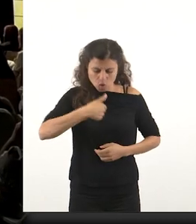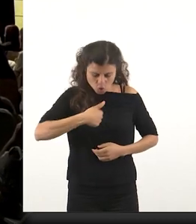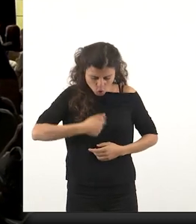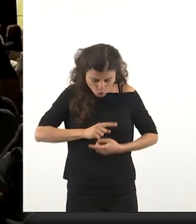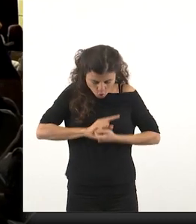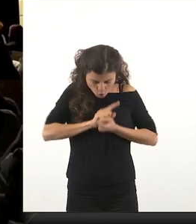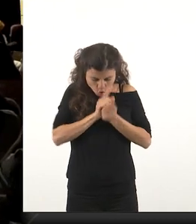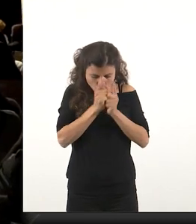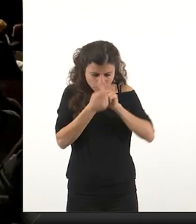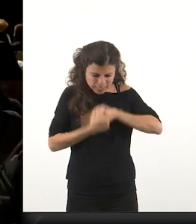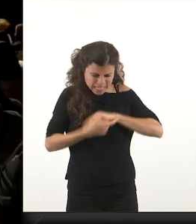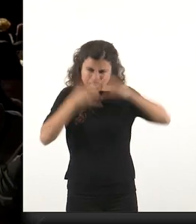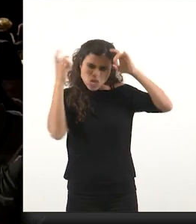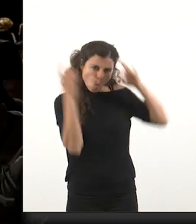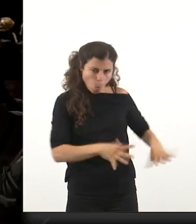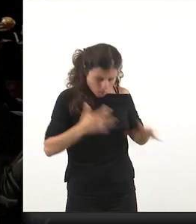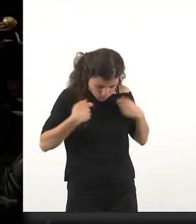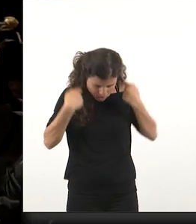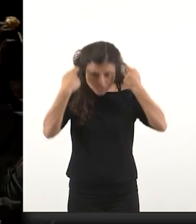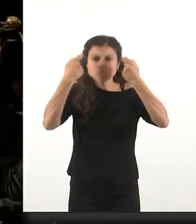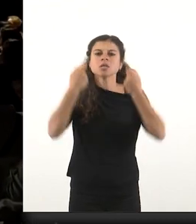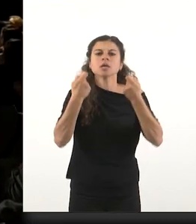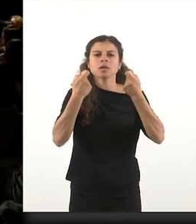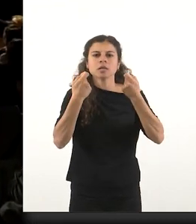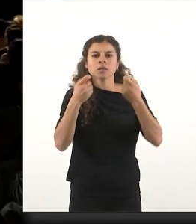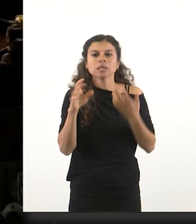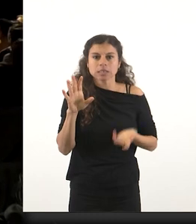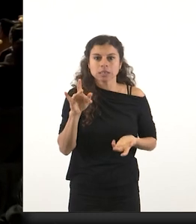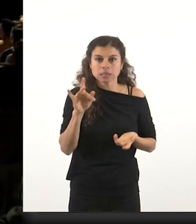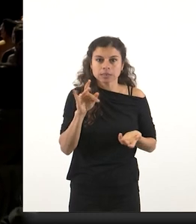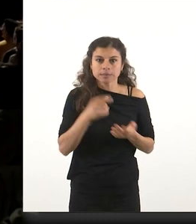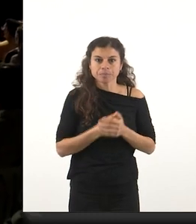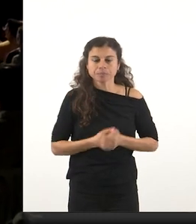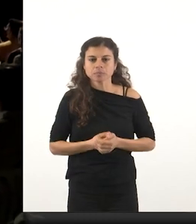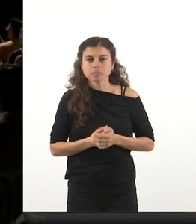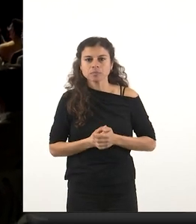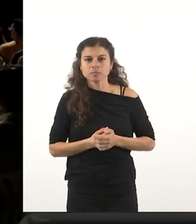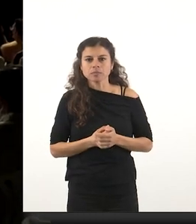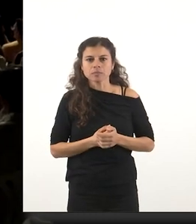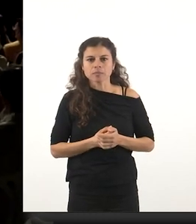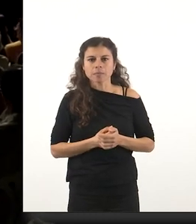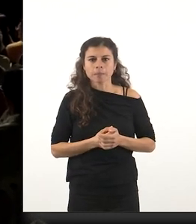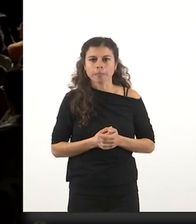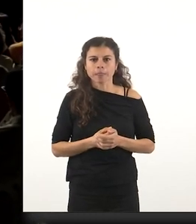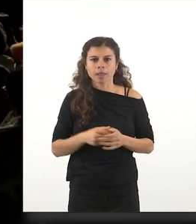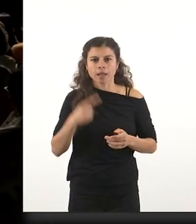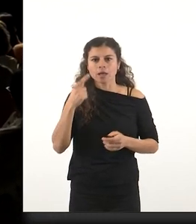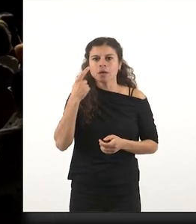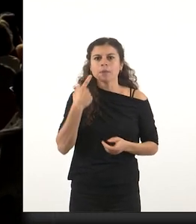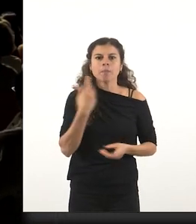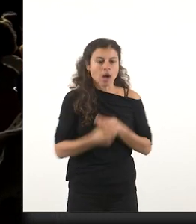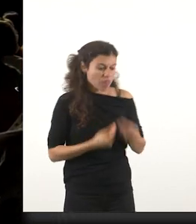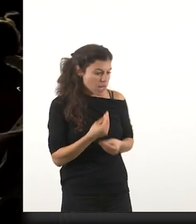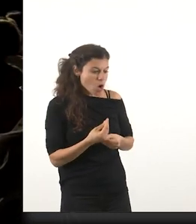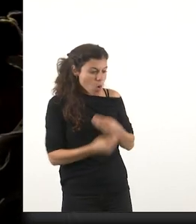exactamente igual que él, pero con Lolo. Sí, hija, que mi Antonio me violó. La verdad es que estaba, tío, vamos a hacerlo, ¿no? Vamos a hacerlo, tío, vamos a hacerlo, Antonio,